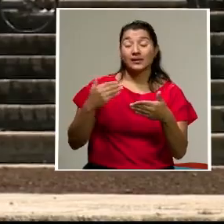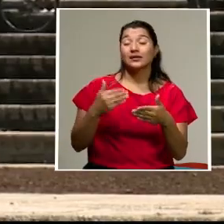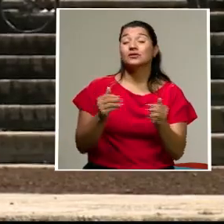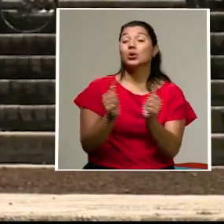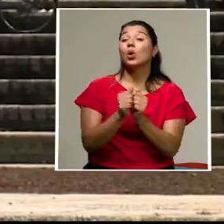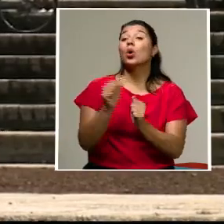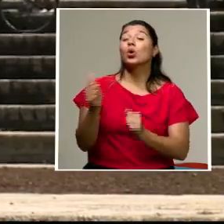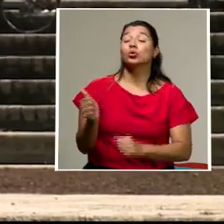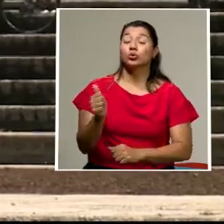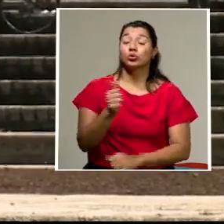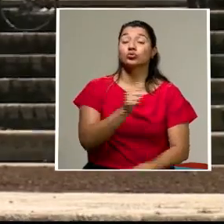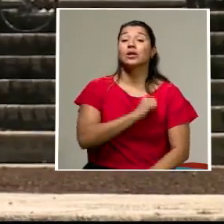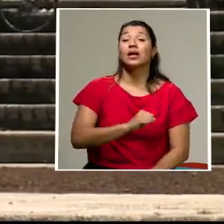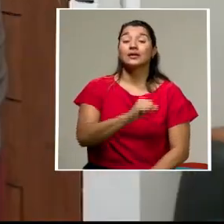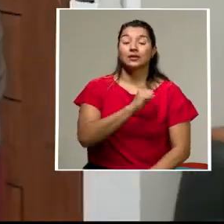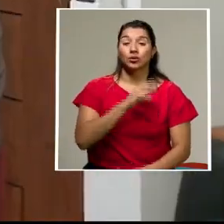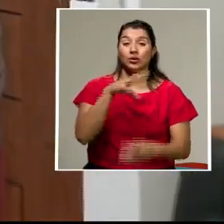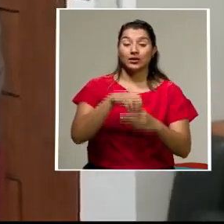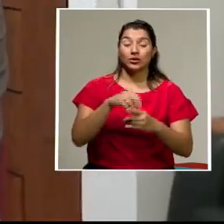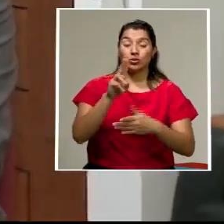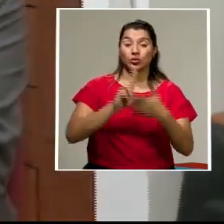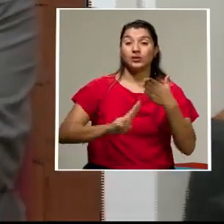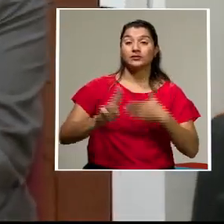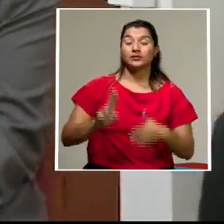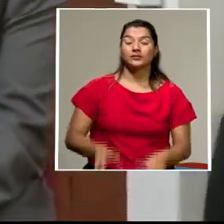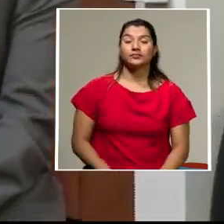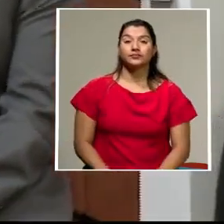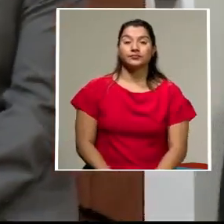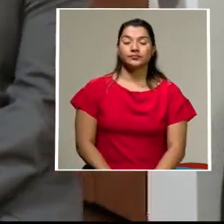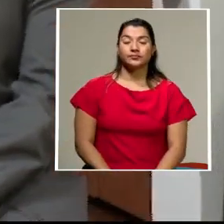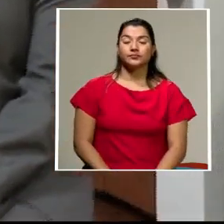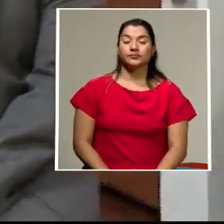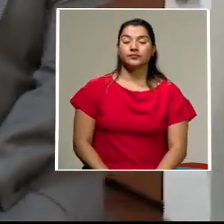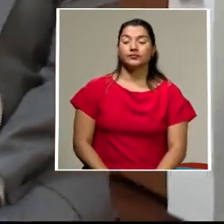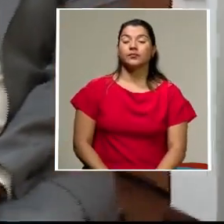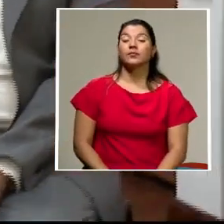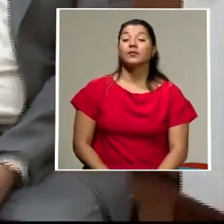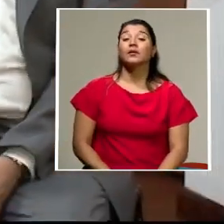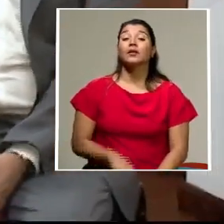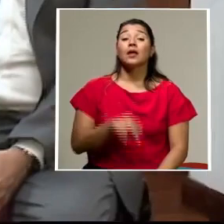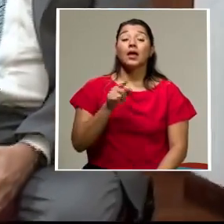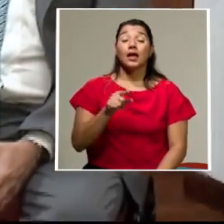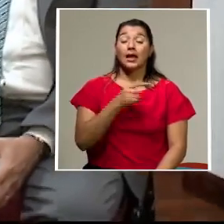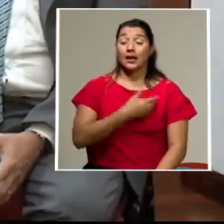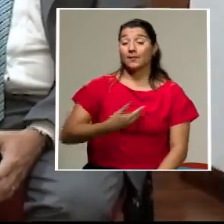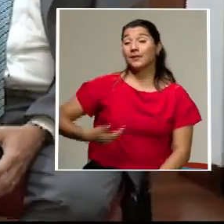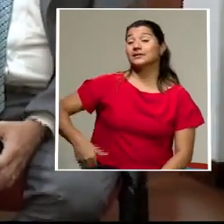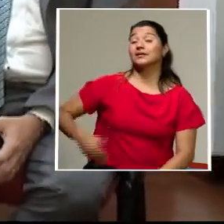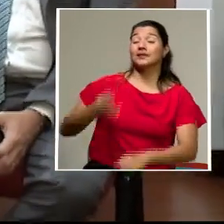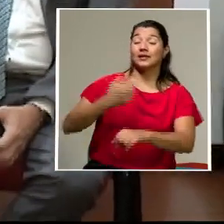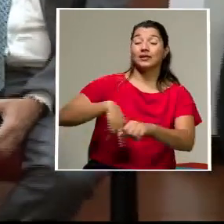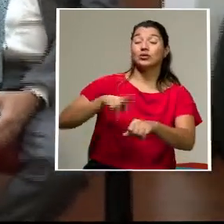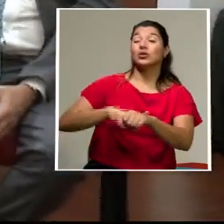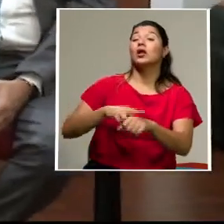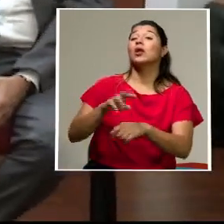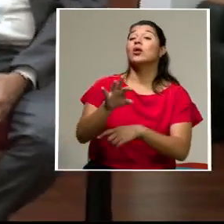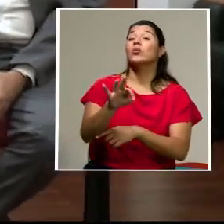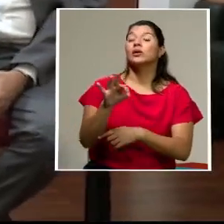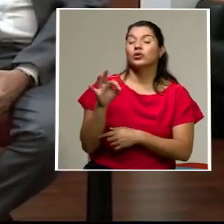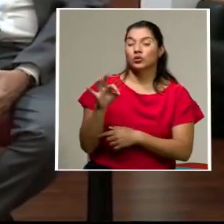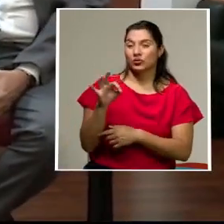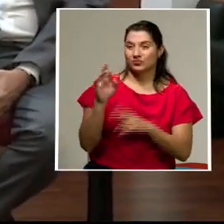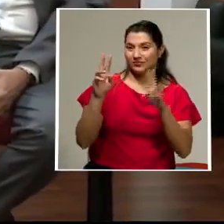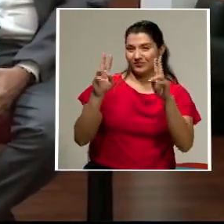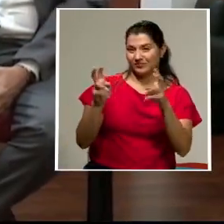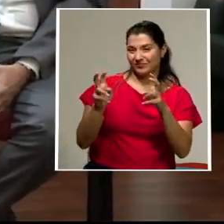aspectos de la misma gestión universitaria. Don Francisco González, presidente del Consejo Nacional de Rectores, está con nosotros hablando